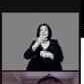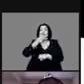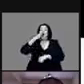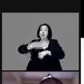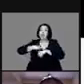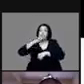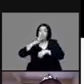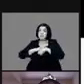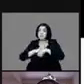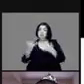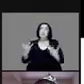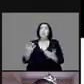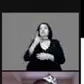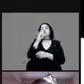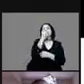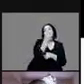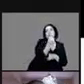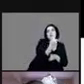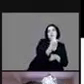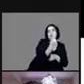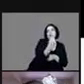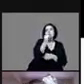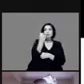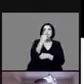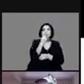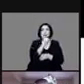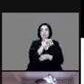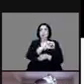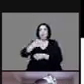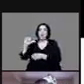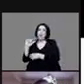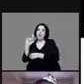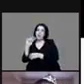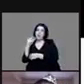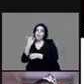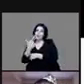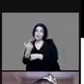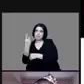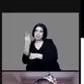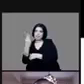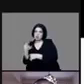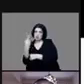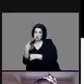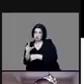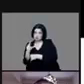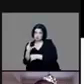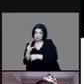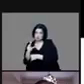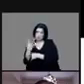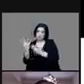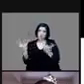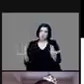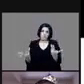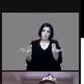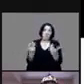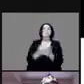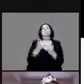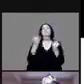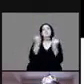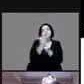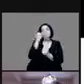realizar del 25 de septiembre al 27 de noviembre van a ser también cinco sesiones